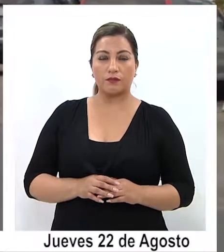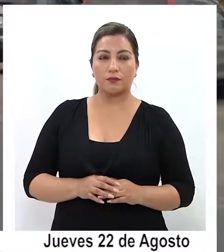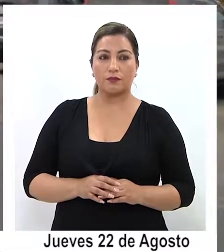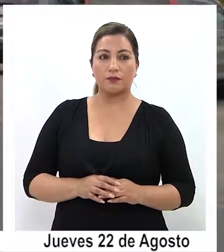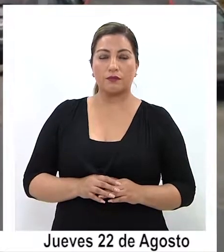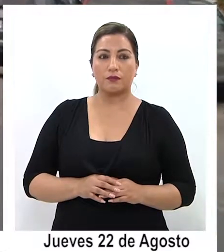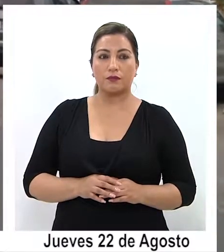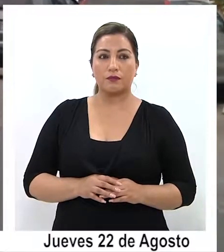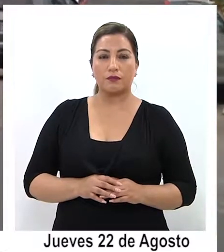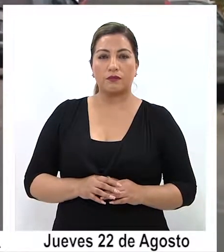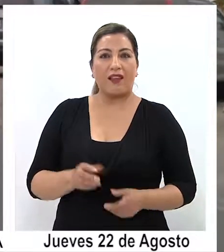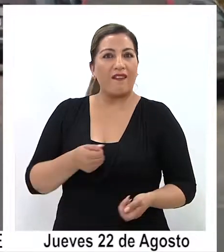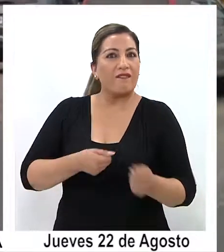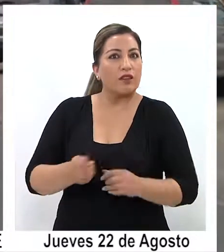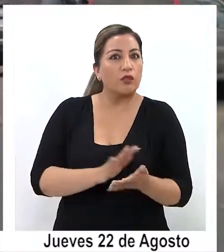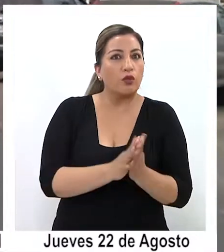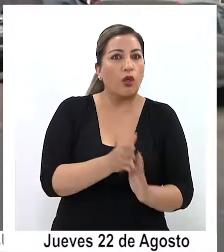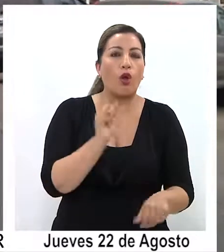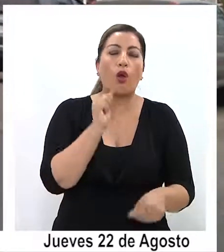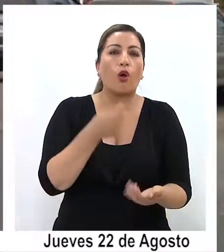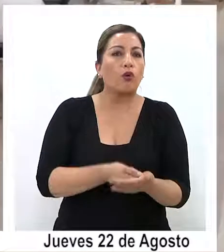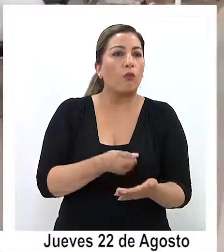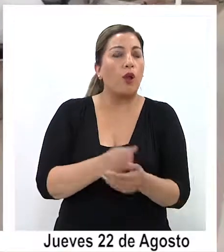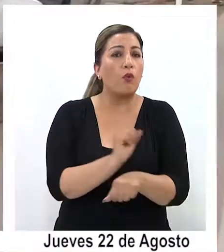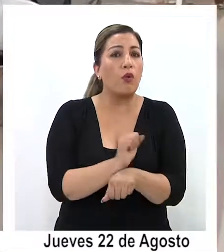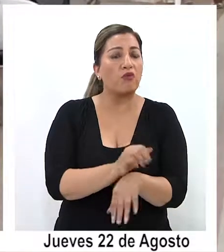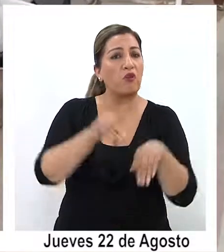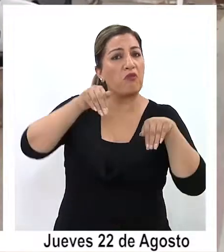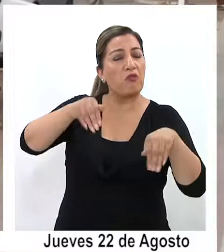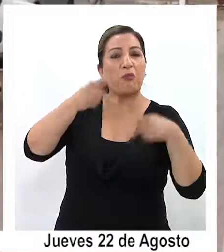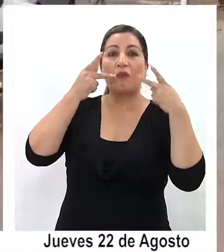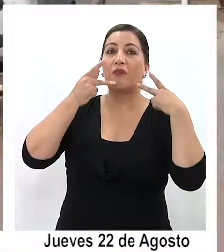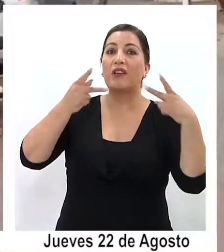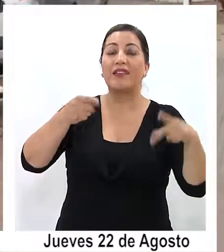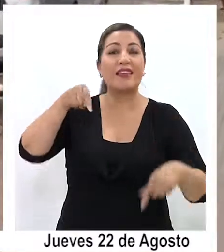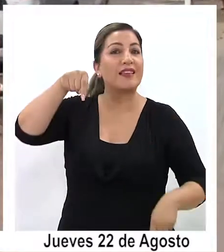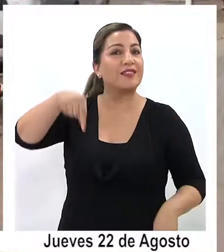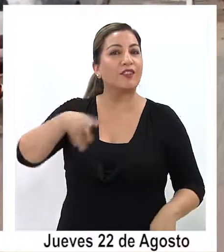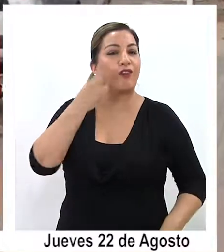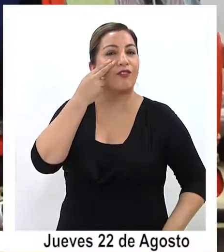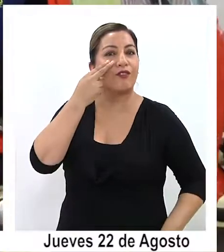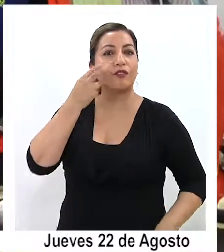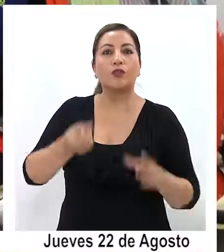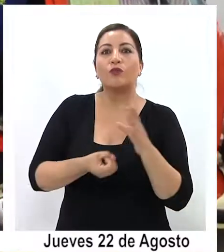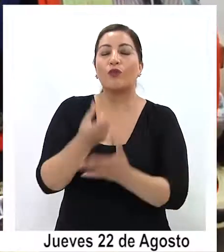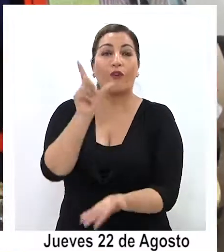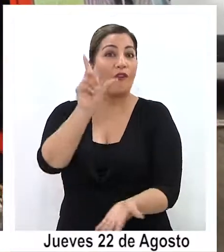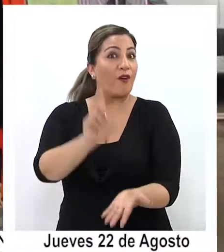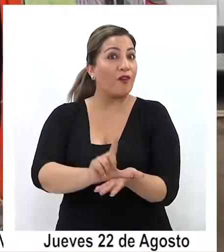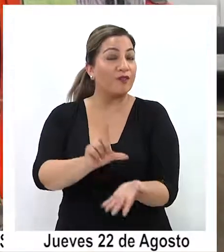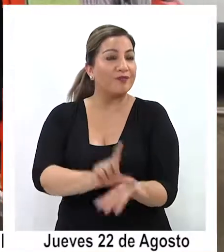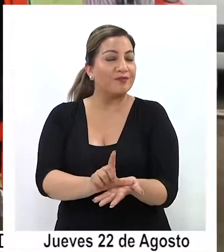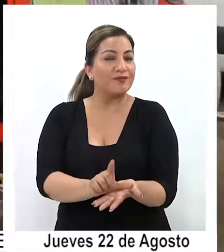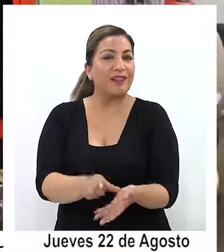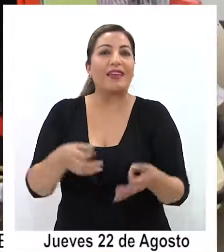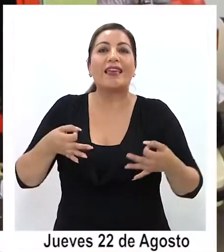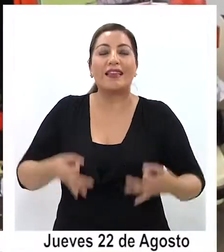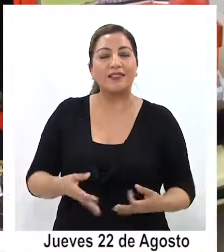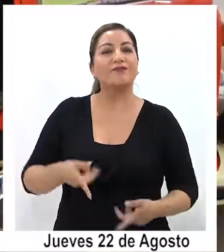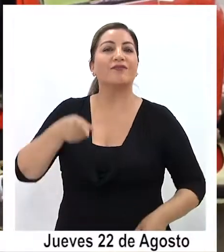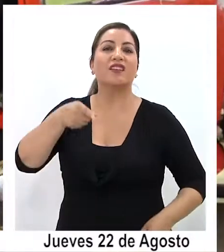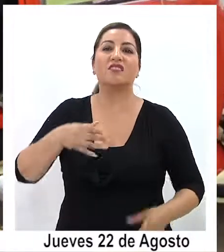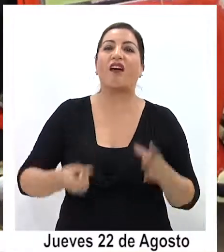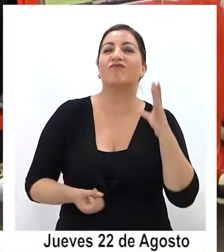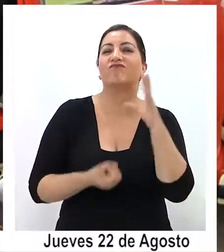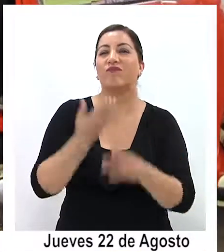Vender todo, comprar un auto cómodo para viajar y emprender la aventura de conocer nuevos lugares, indudablemente está